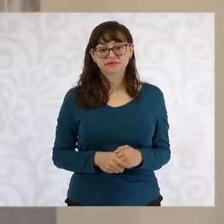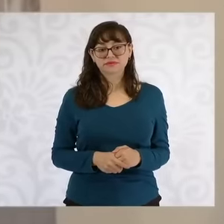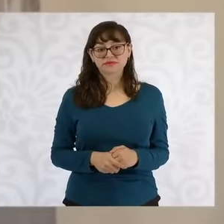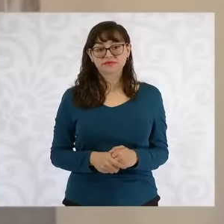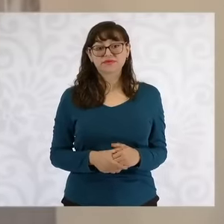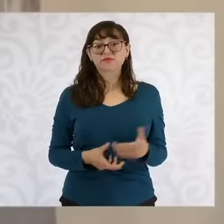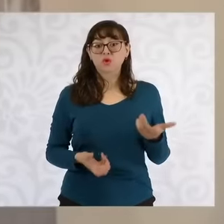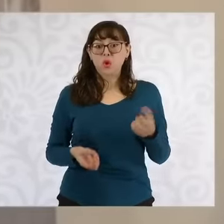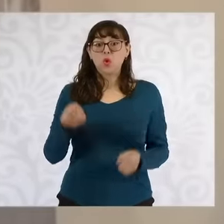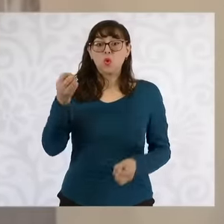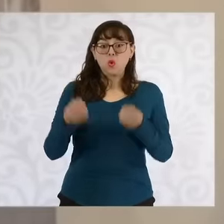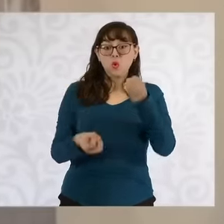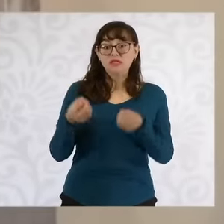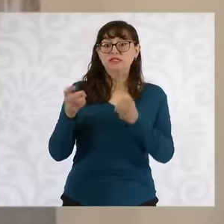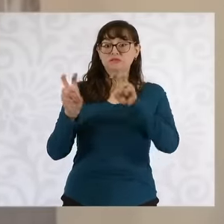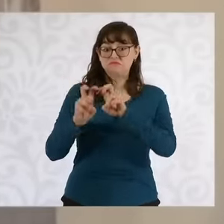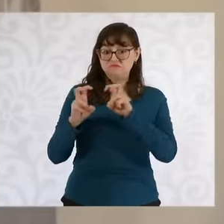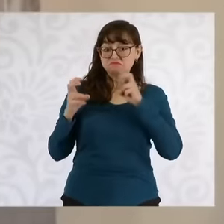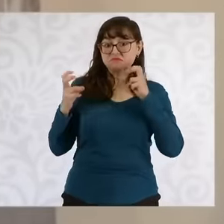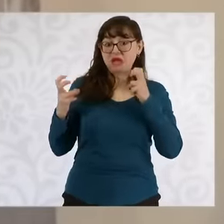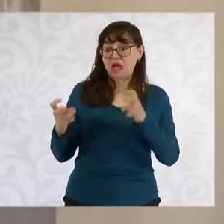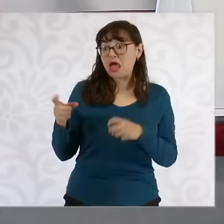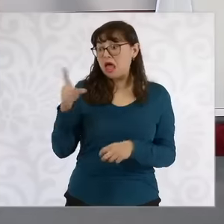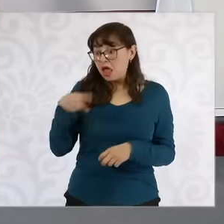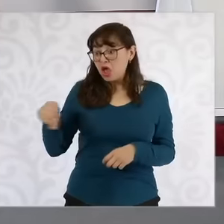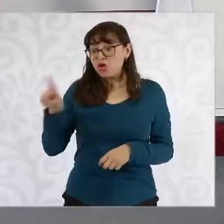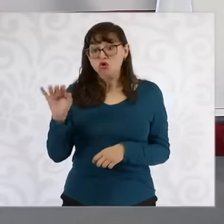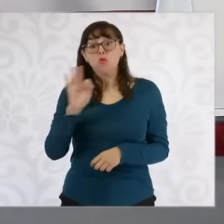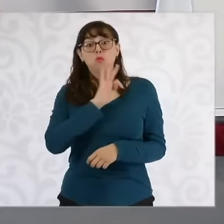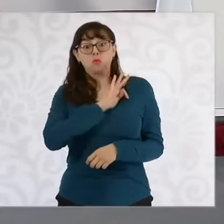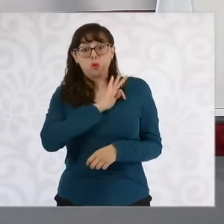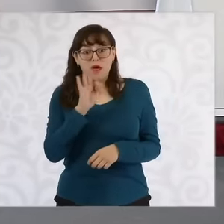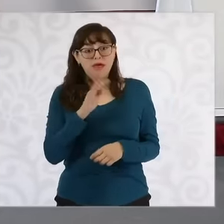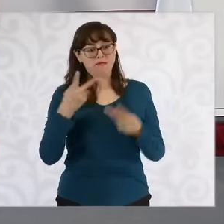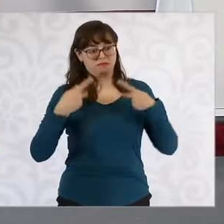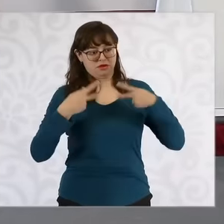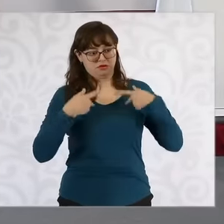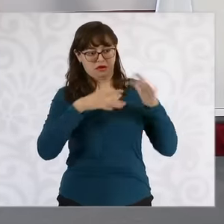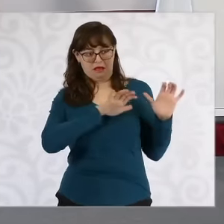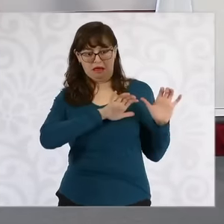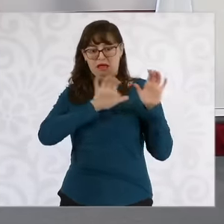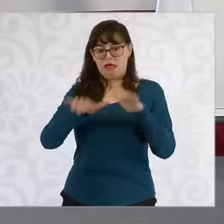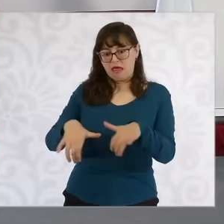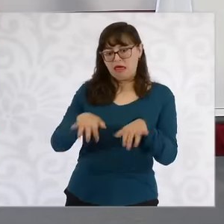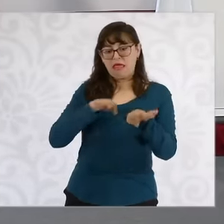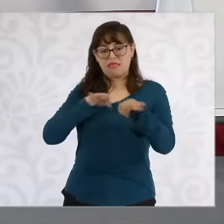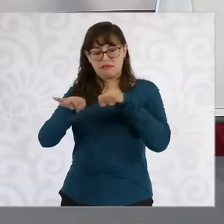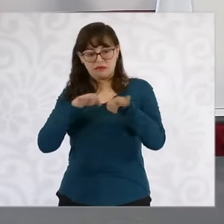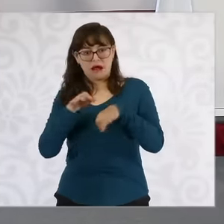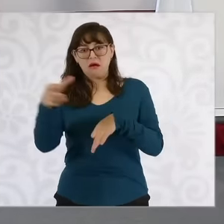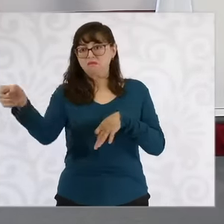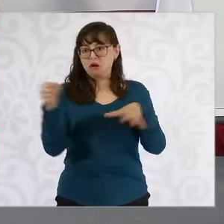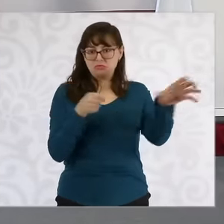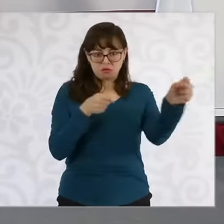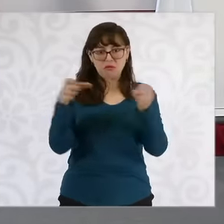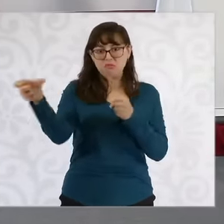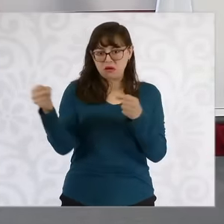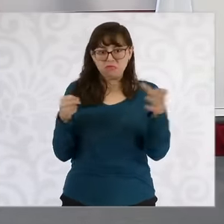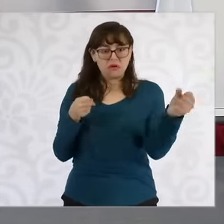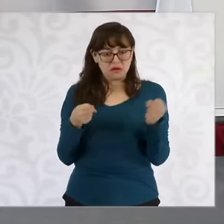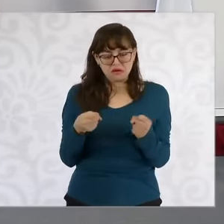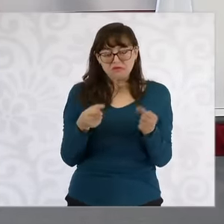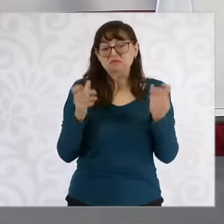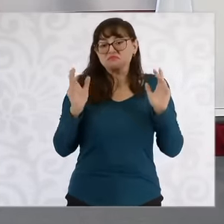Los jueces y magistrados tienen facultades para nombrar y remover a los funcionarios y empleados de los tribunales de circuito y los juzgados de